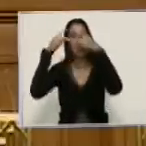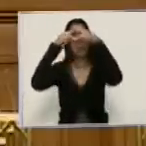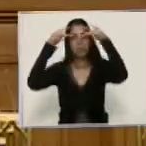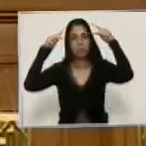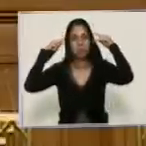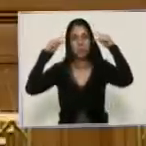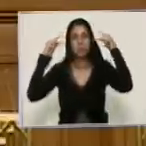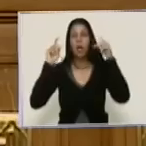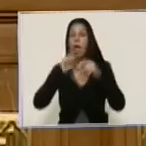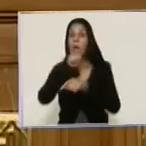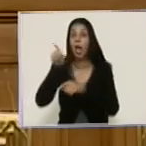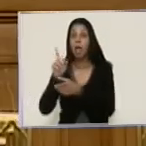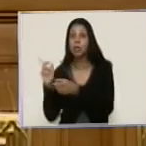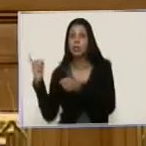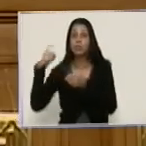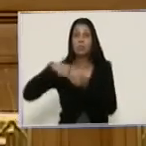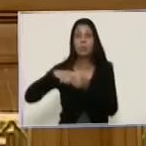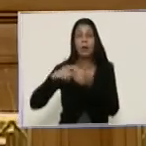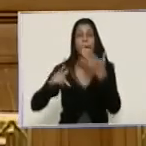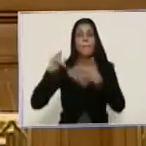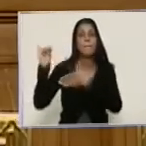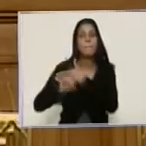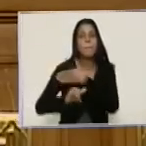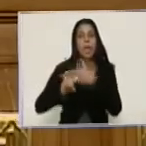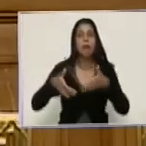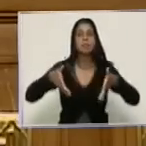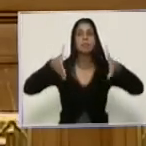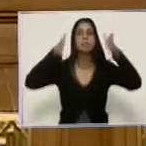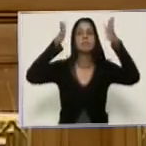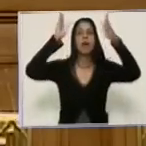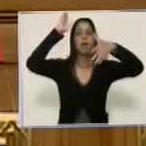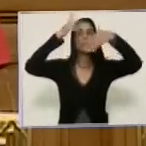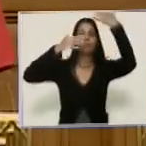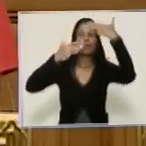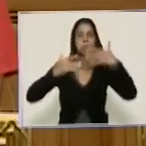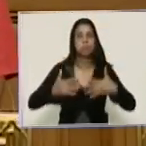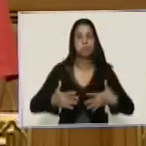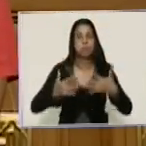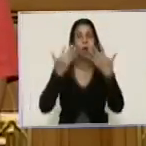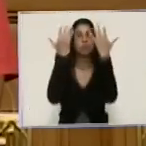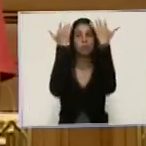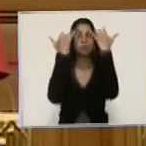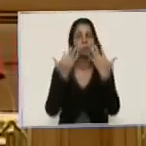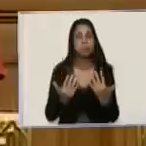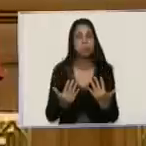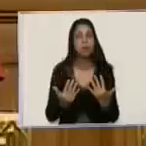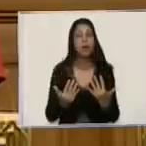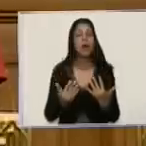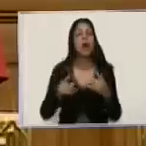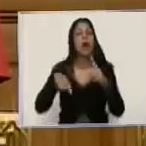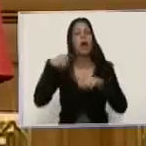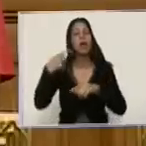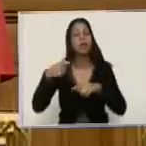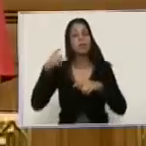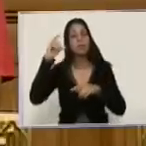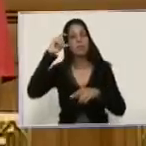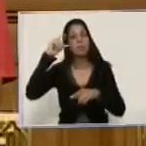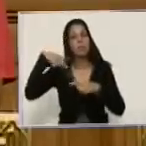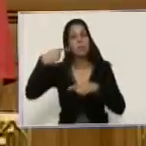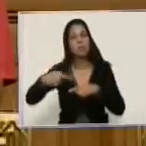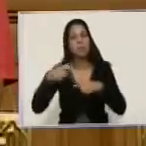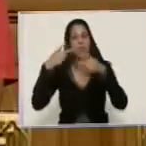su participación en el presunto acto terrorista. Al día siguiente, Arabia Saudita dice que va a privatizar